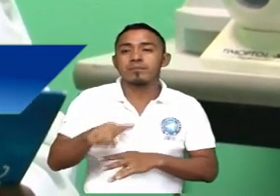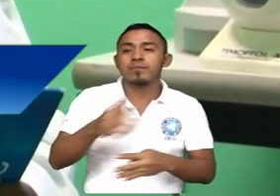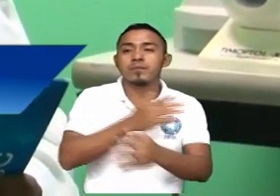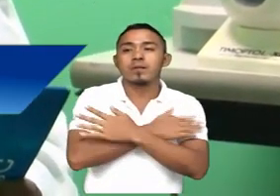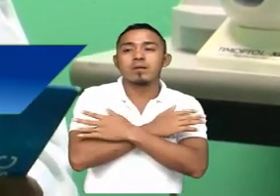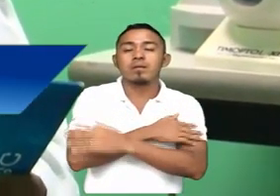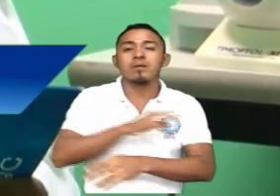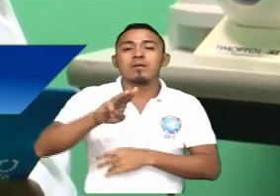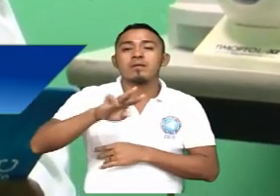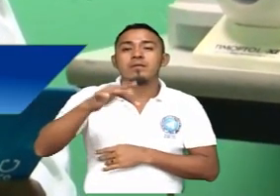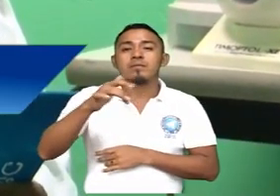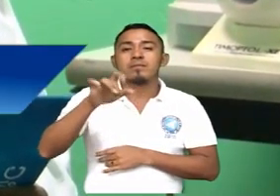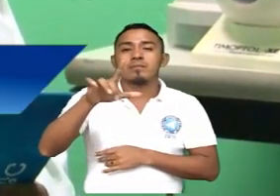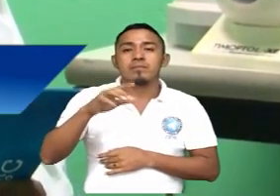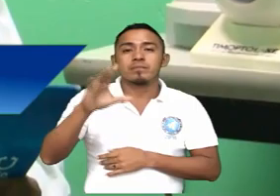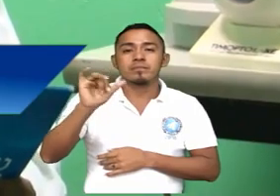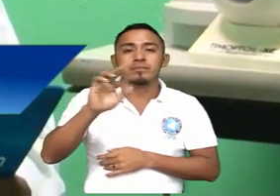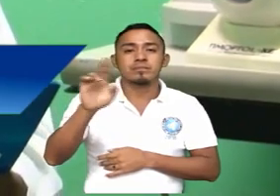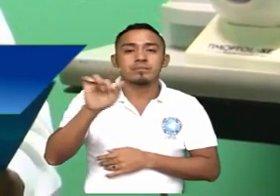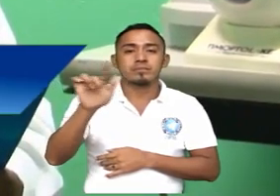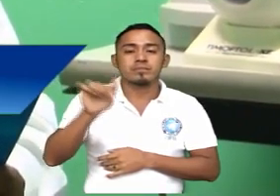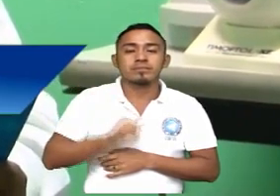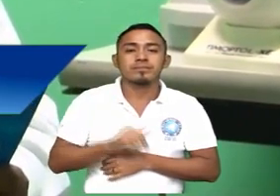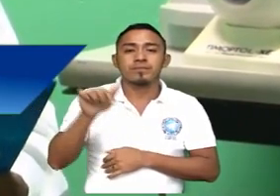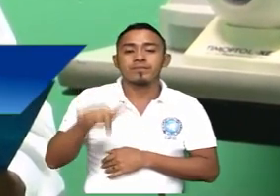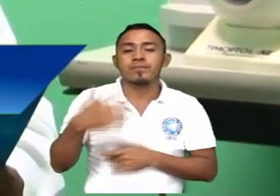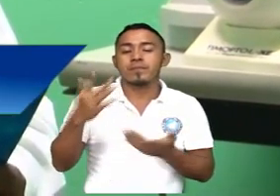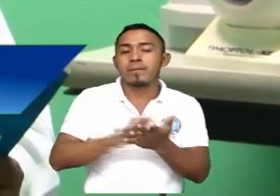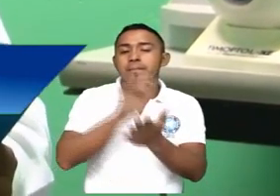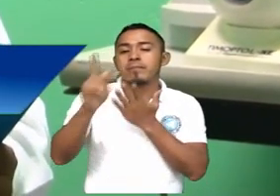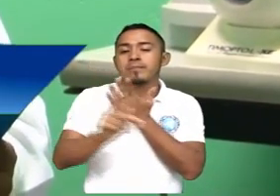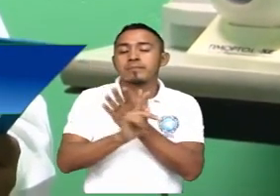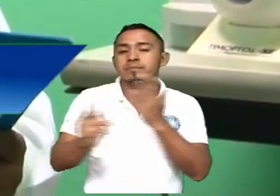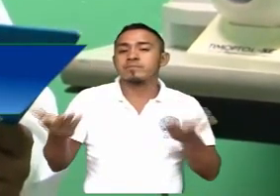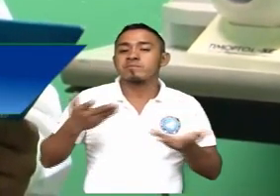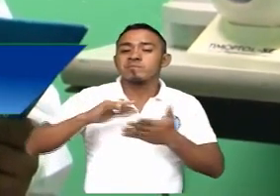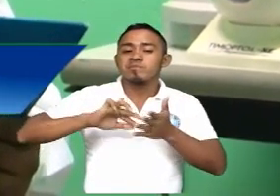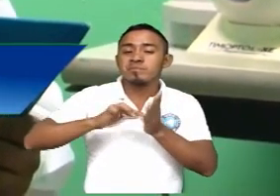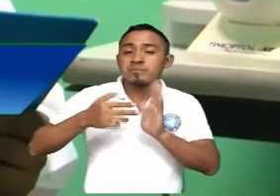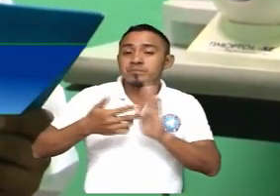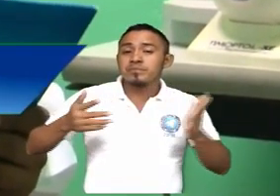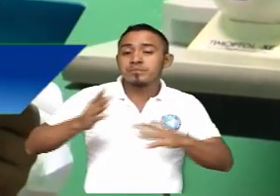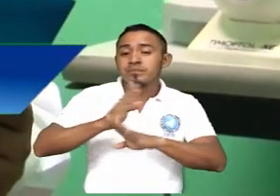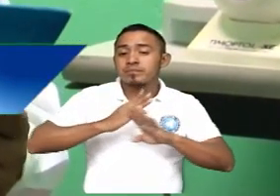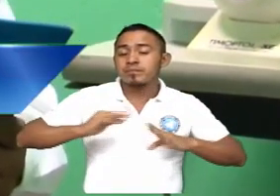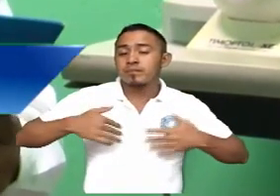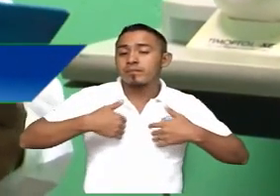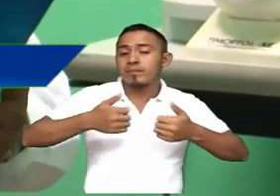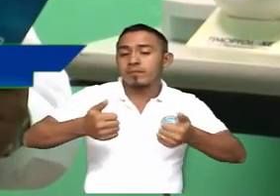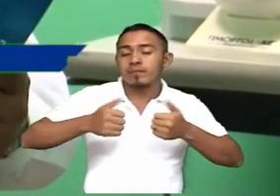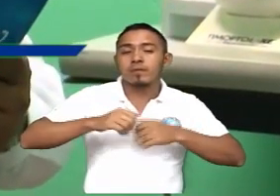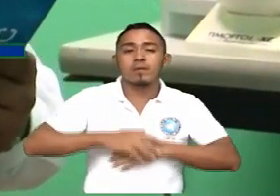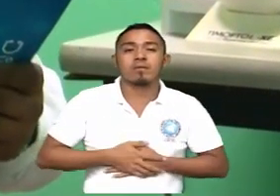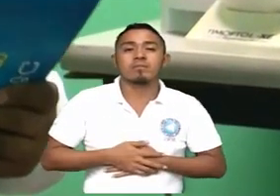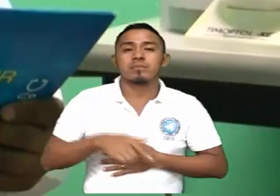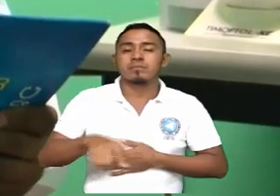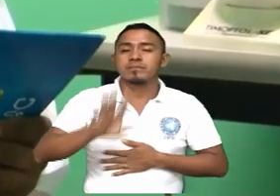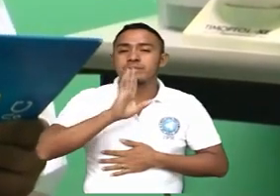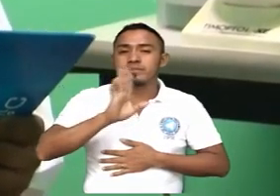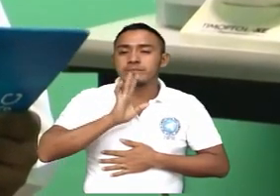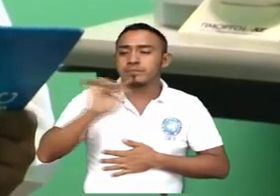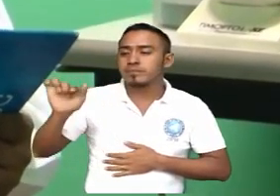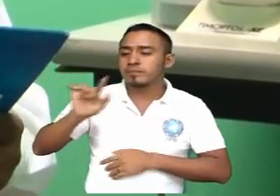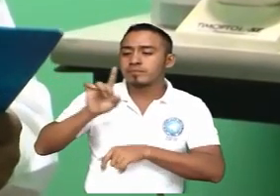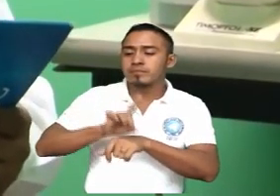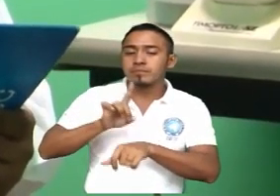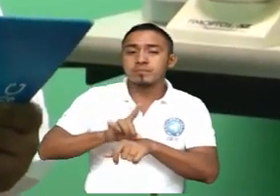Miguel Carranza Mena y les doy la bienvenida a un programa más de Prevenir es Salud. El día de hoy vamos a estar conversando con la